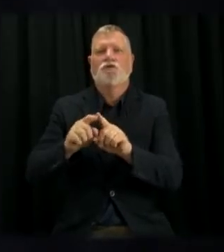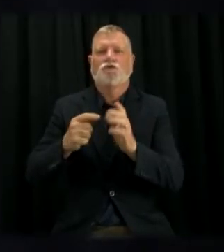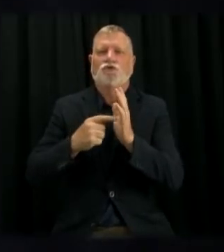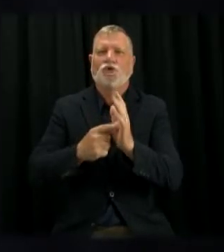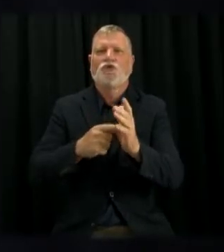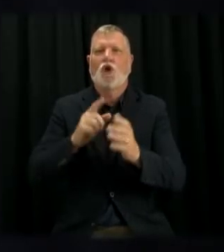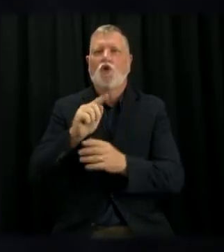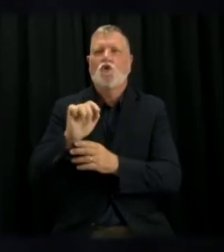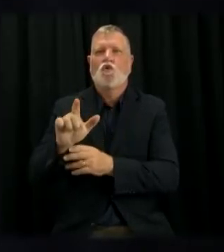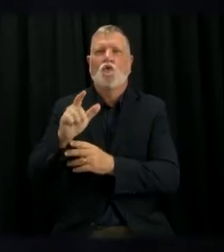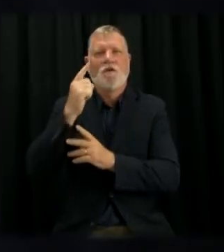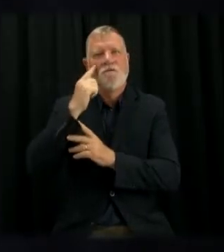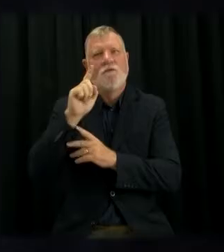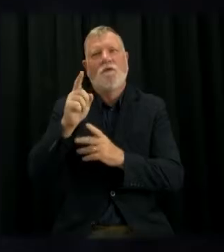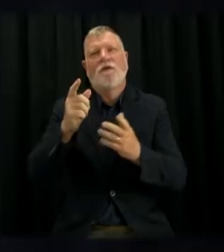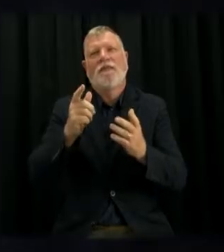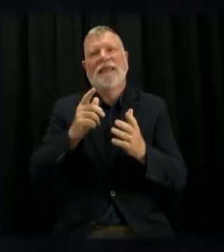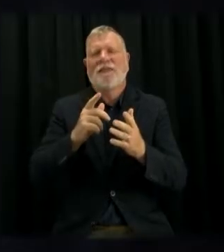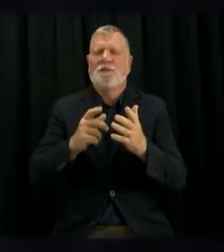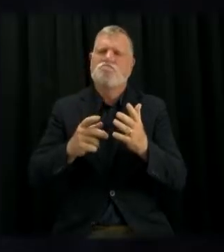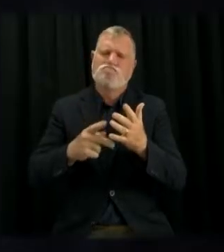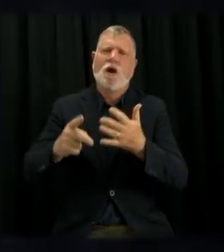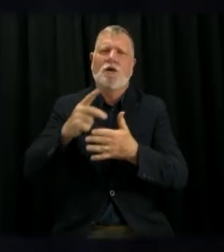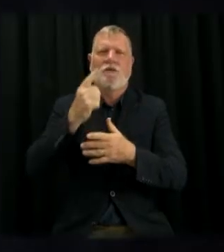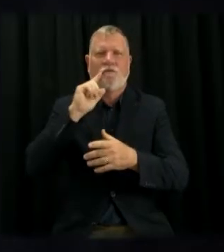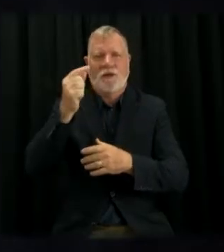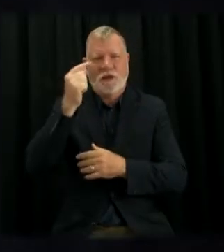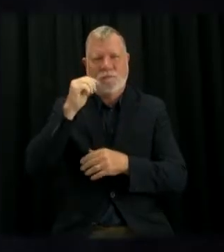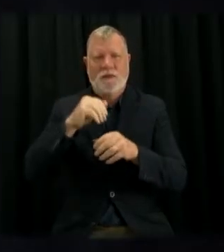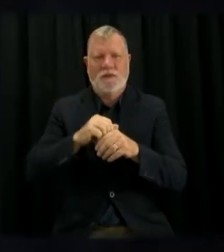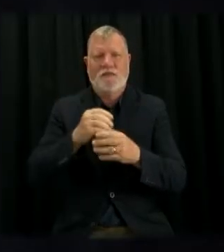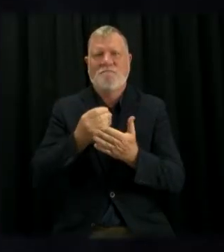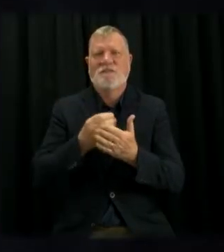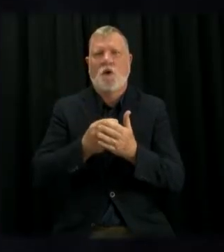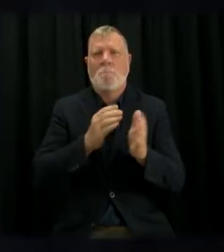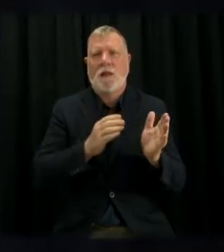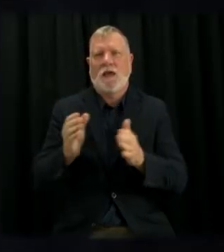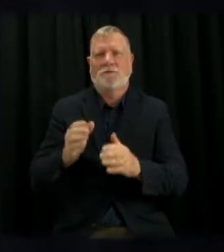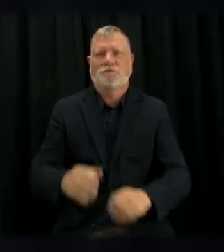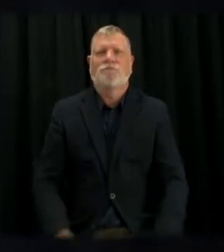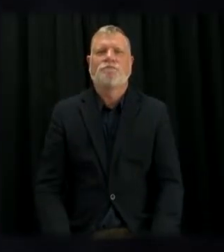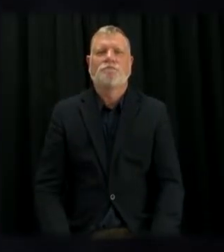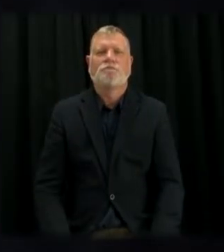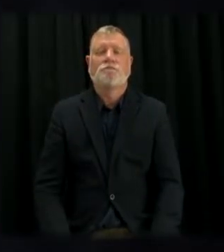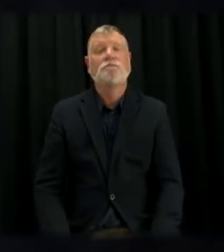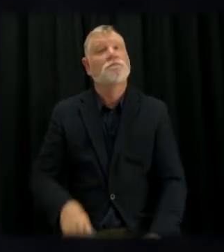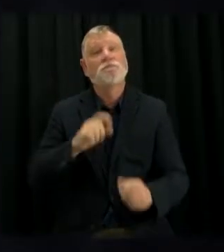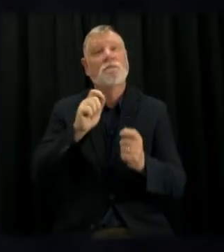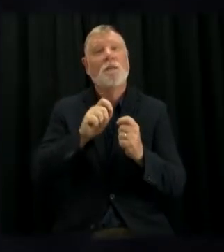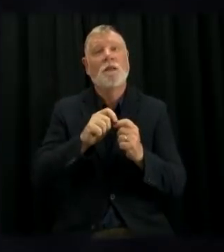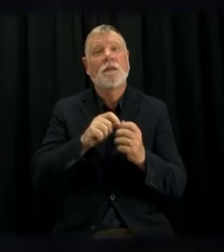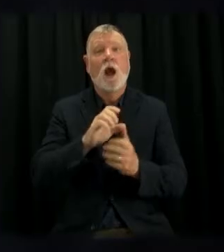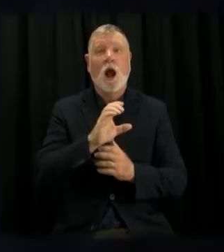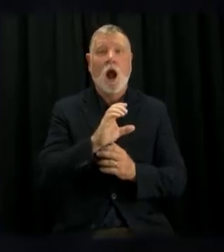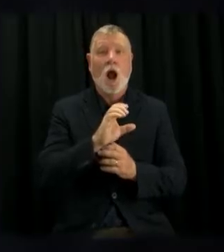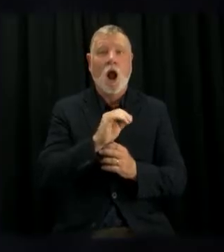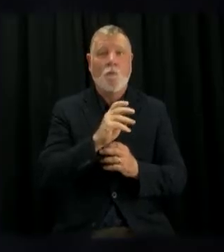son una herramienta para asegurarse de la implementación de las prioridades claves en este plan fiscal,